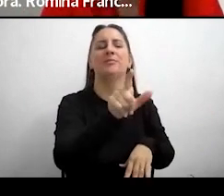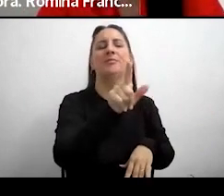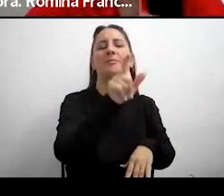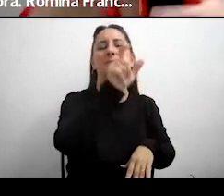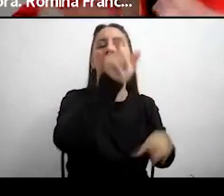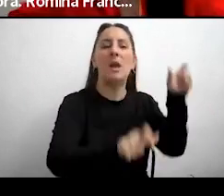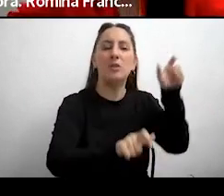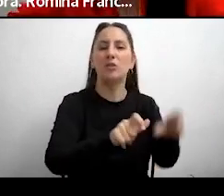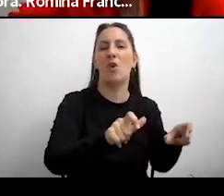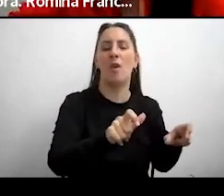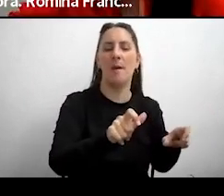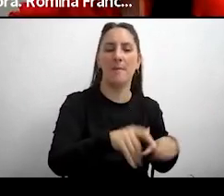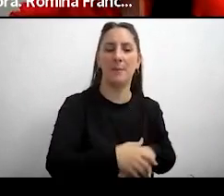que